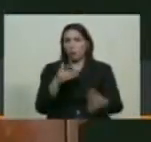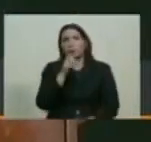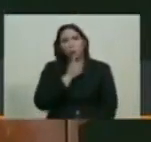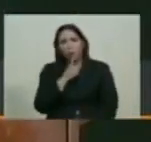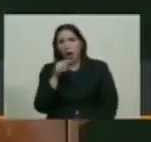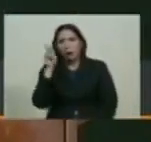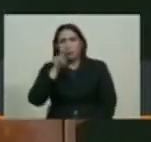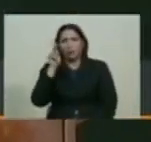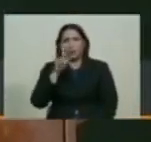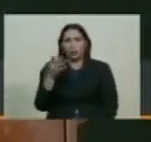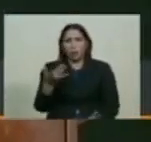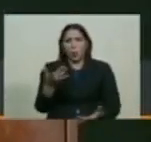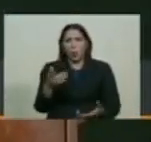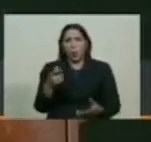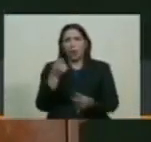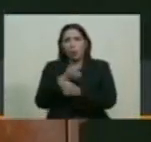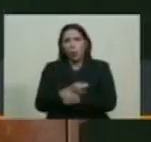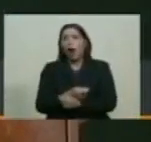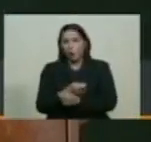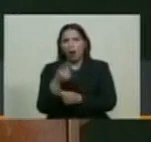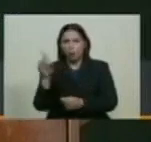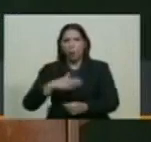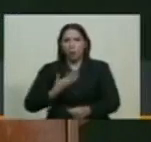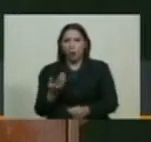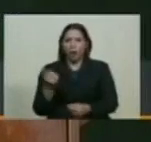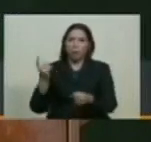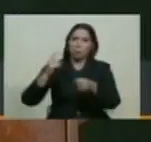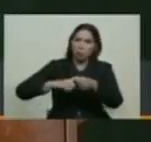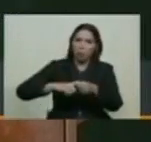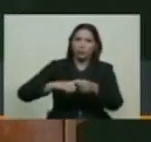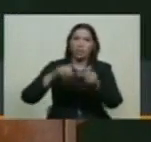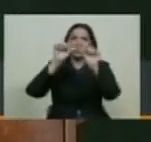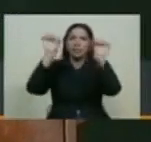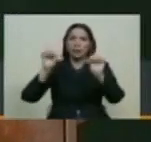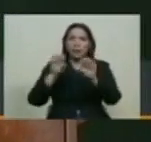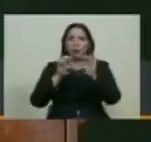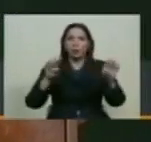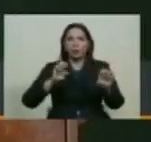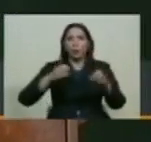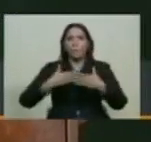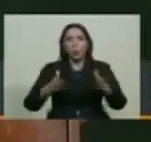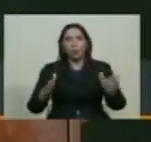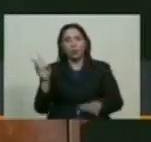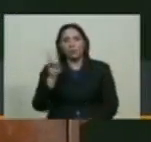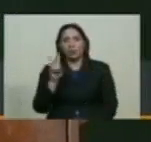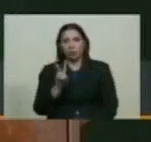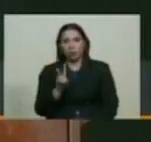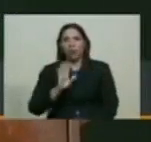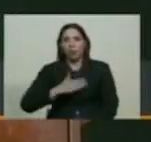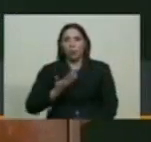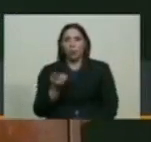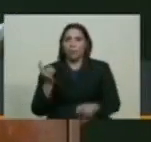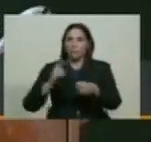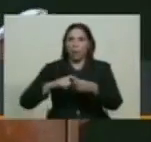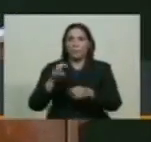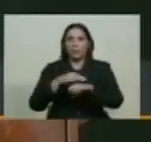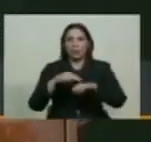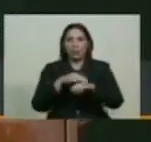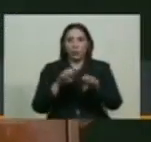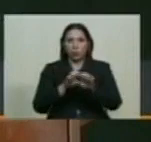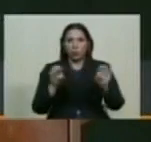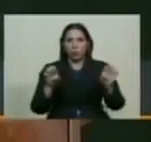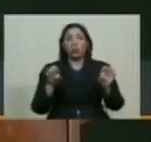capacitación y a la formación en el sistema de educación pública venezolana. Son parte de los retos de la educación técnica, pero